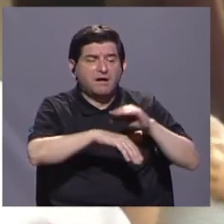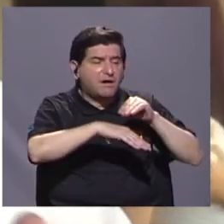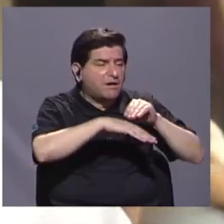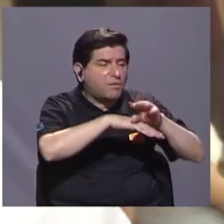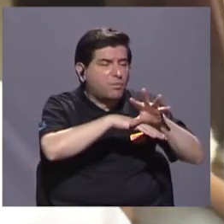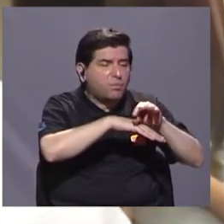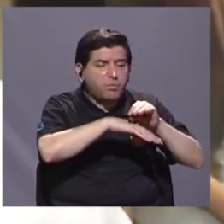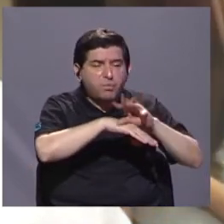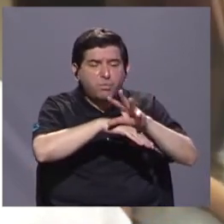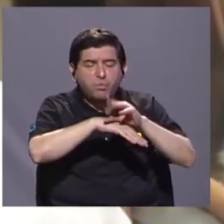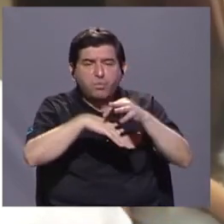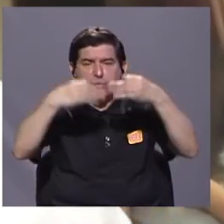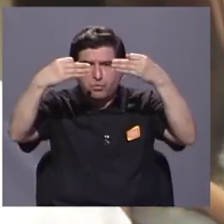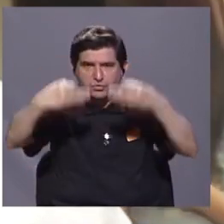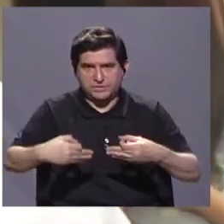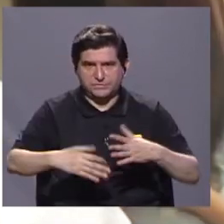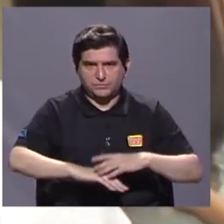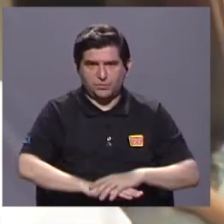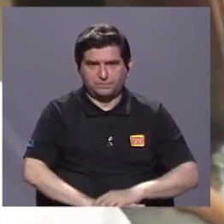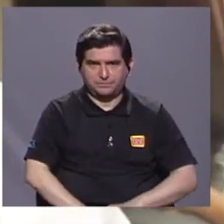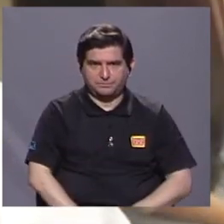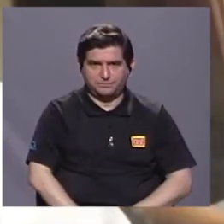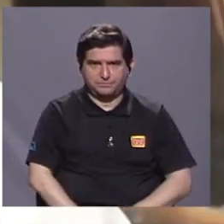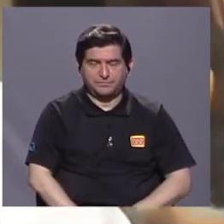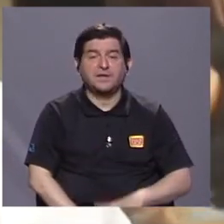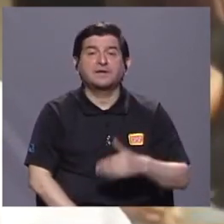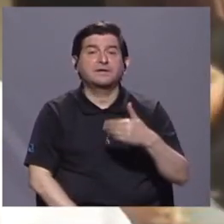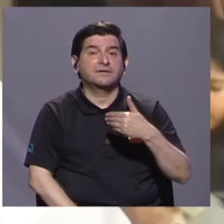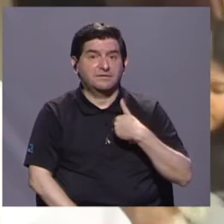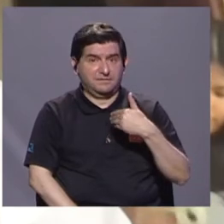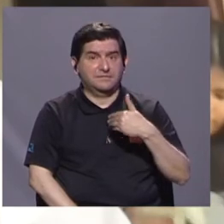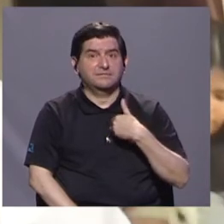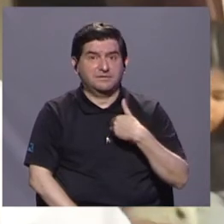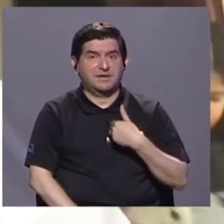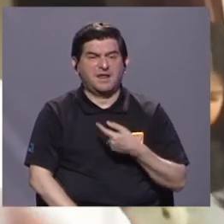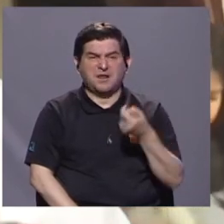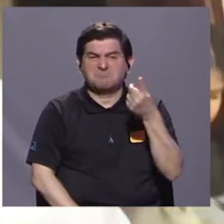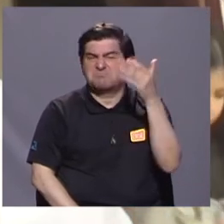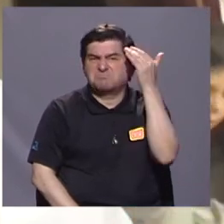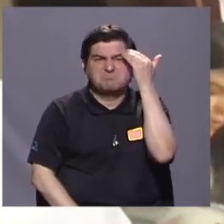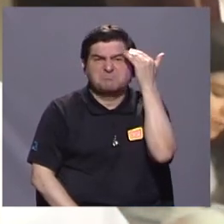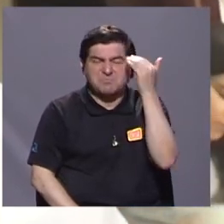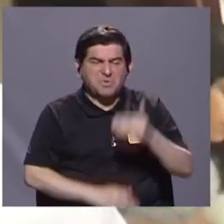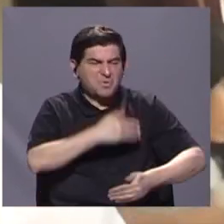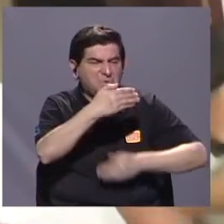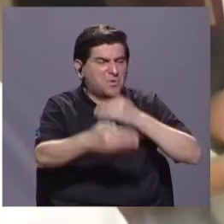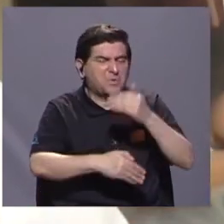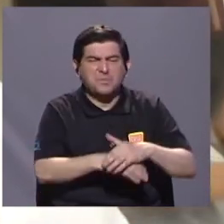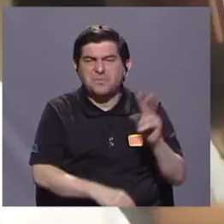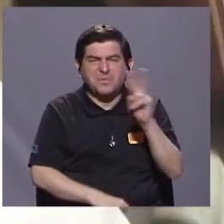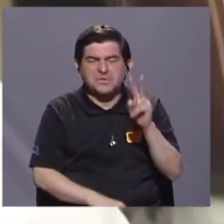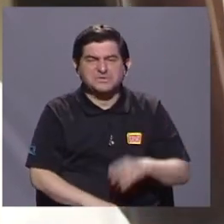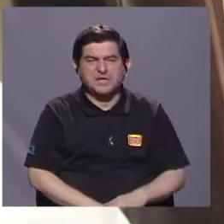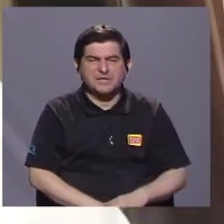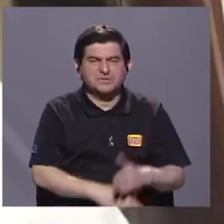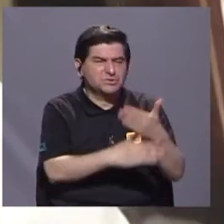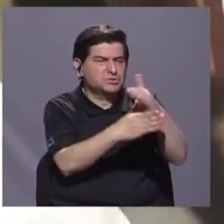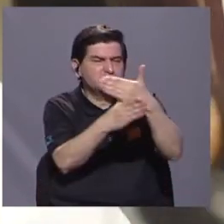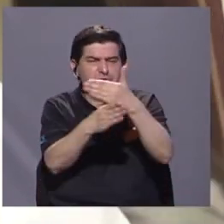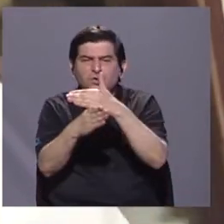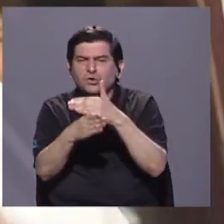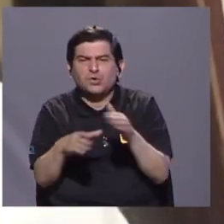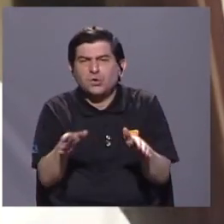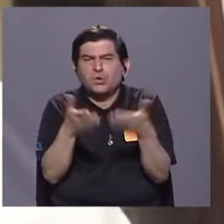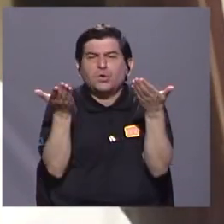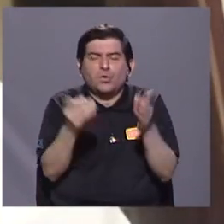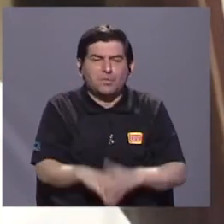orientar las decisiones en ese sentido. Teníamos un poco conocimiento sobre el comportamiento del virus, sobre la distribución que iba a tener el virus,